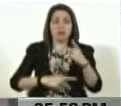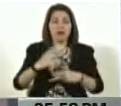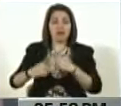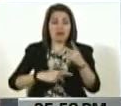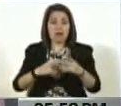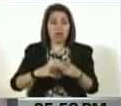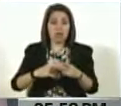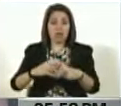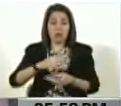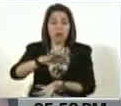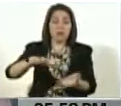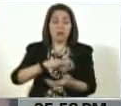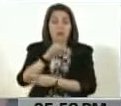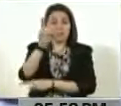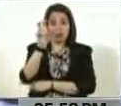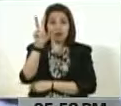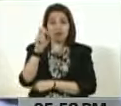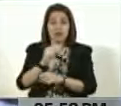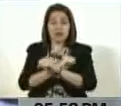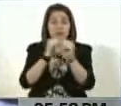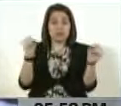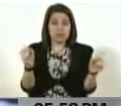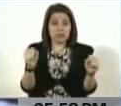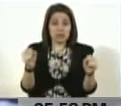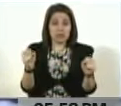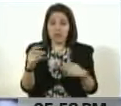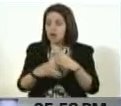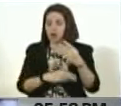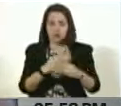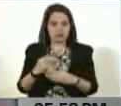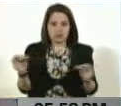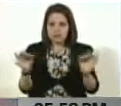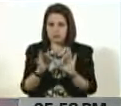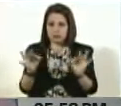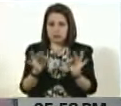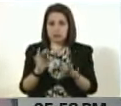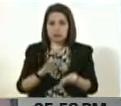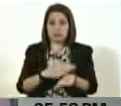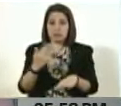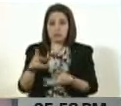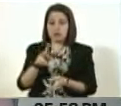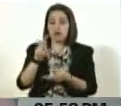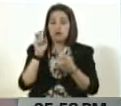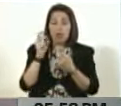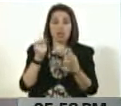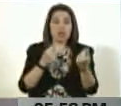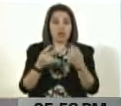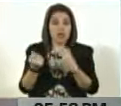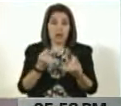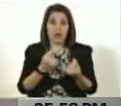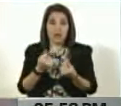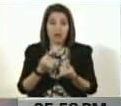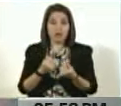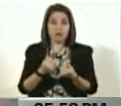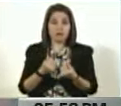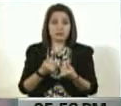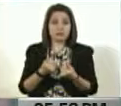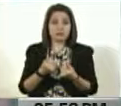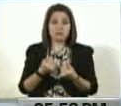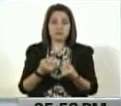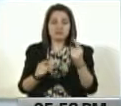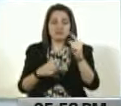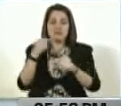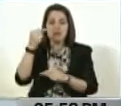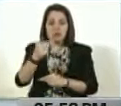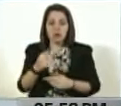guarimba para el viernes en la mañana. No se dio esa guarimba porque no habían cobrado el dinero. La pautaron para